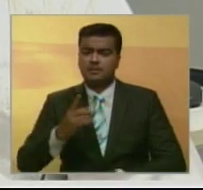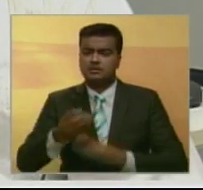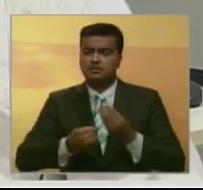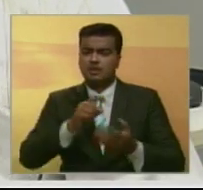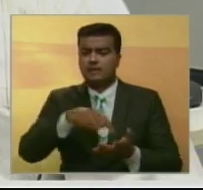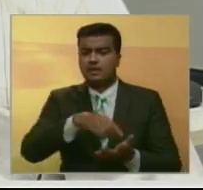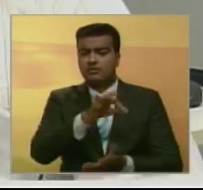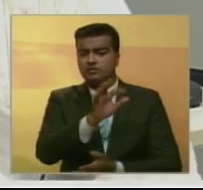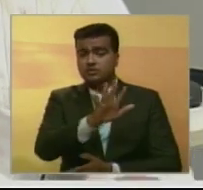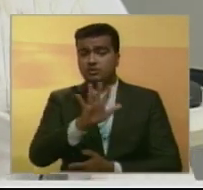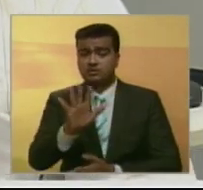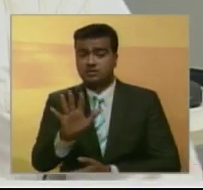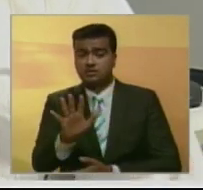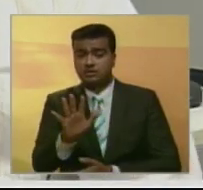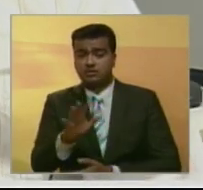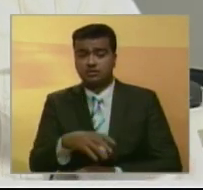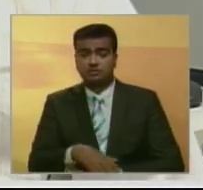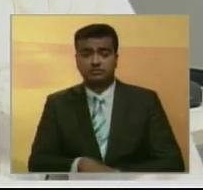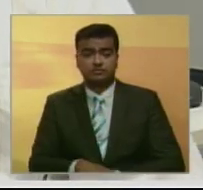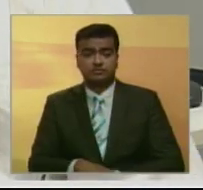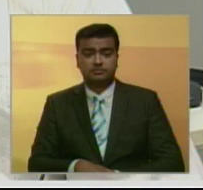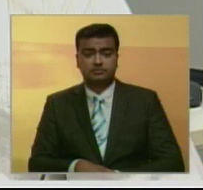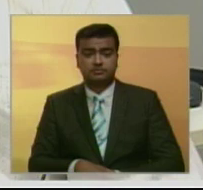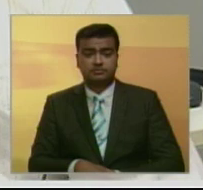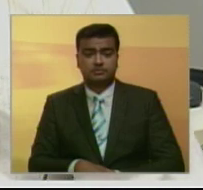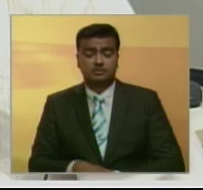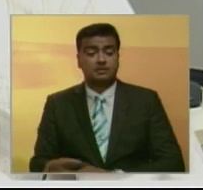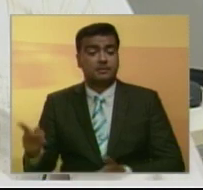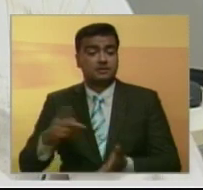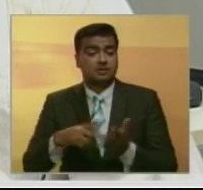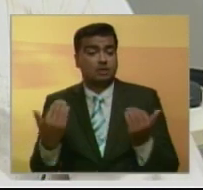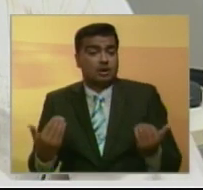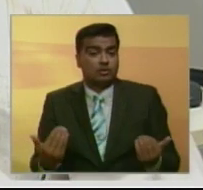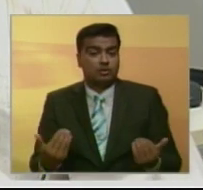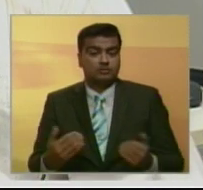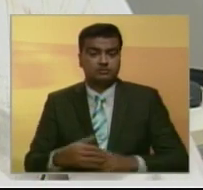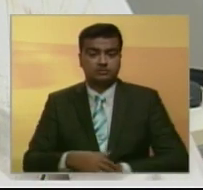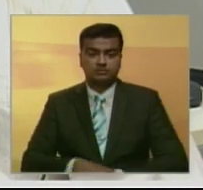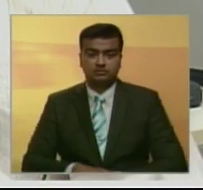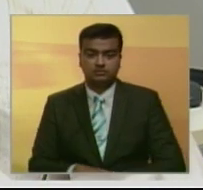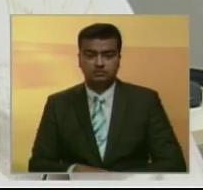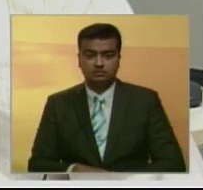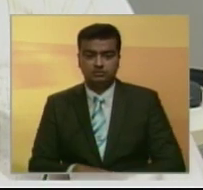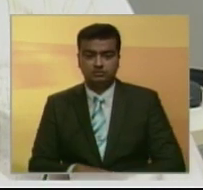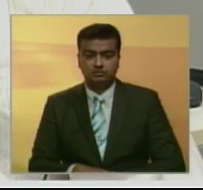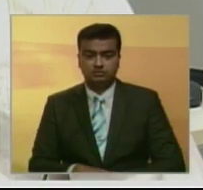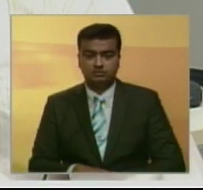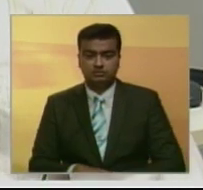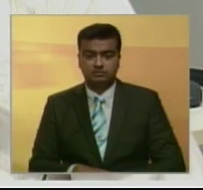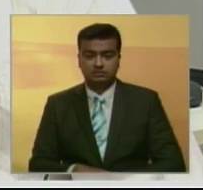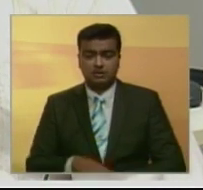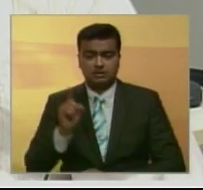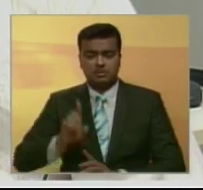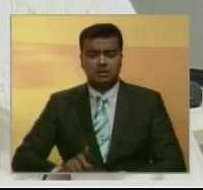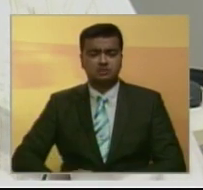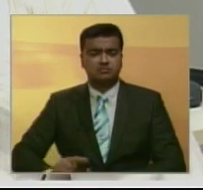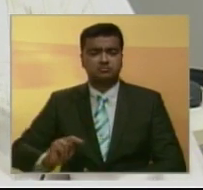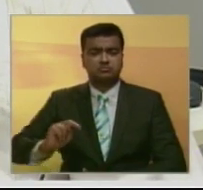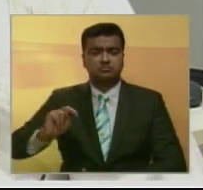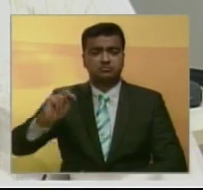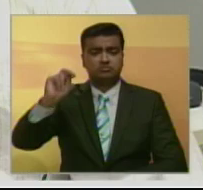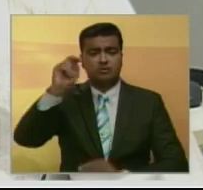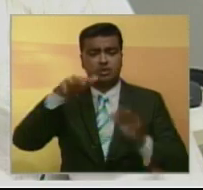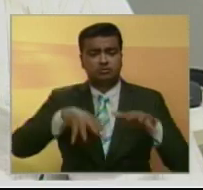año 1955, categoría de huracán, y la de que se está presentando. Esta lleva un desplazamiento hacia el norte, los